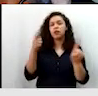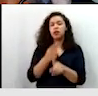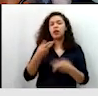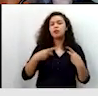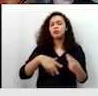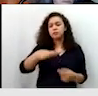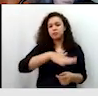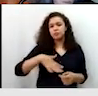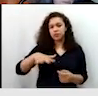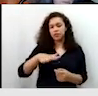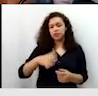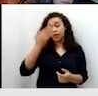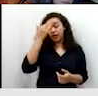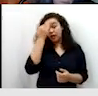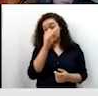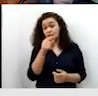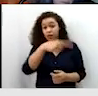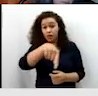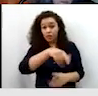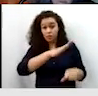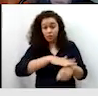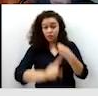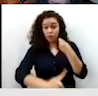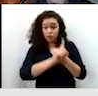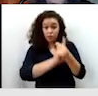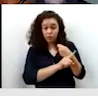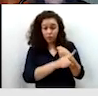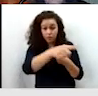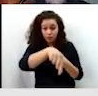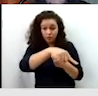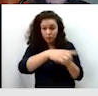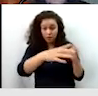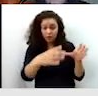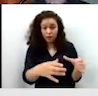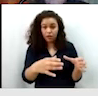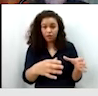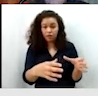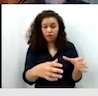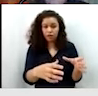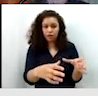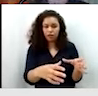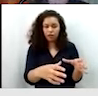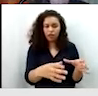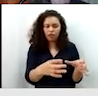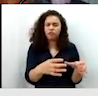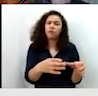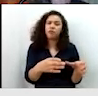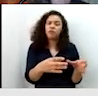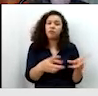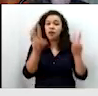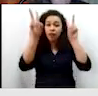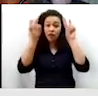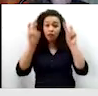que sepa que tienen mayor problemática para entender este tipo de